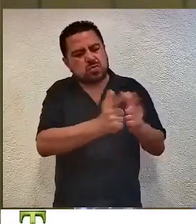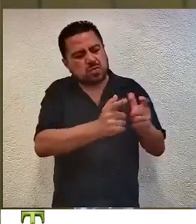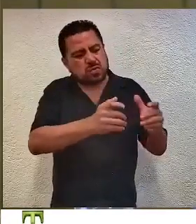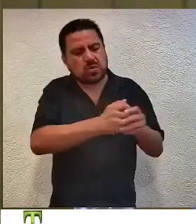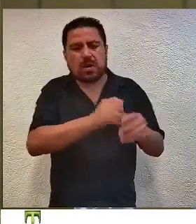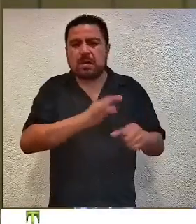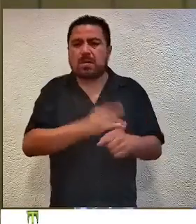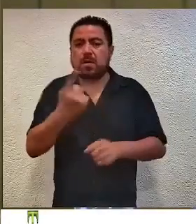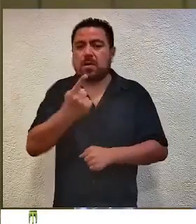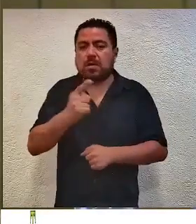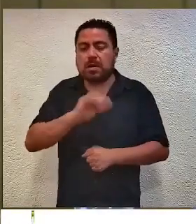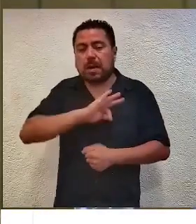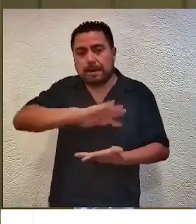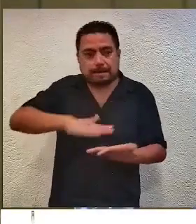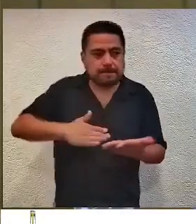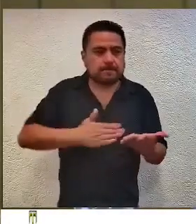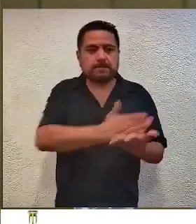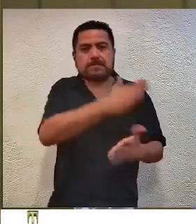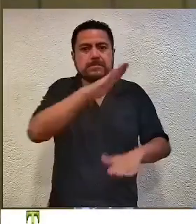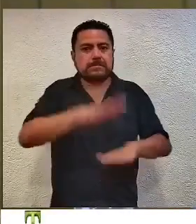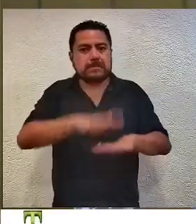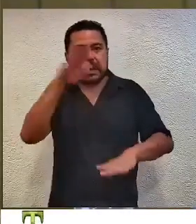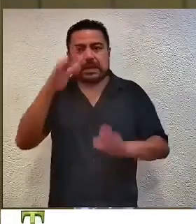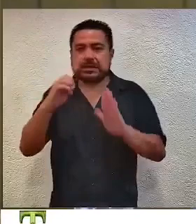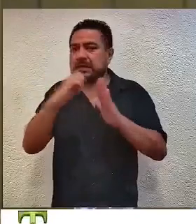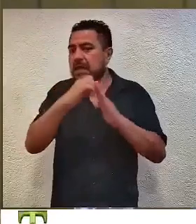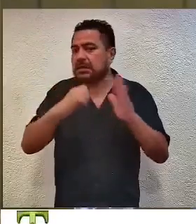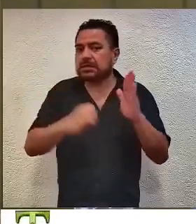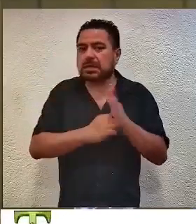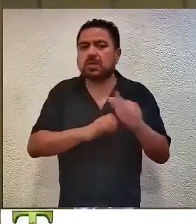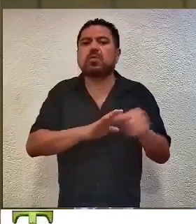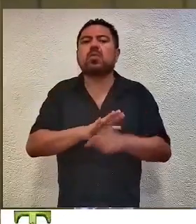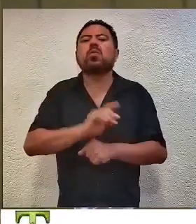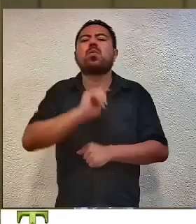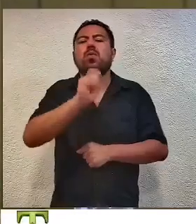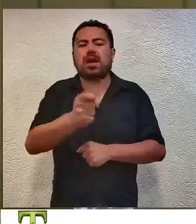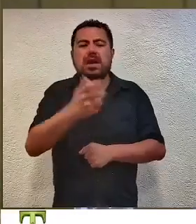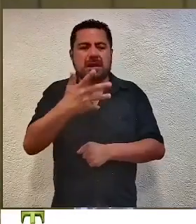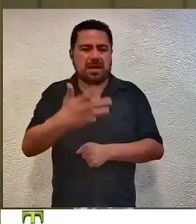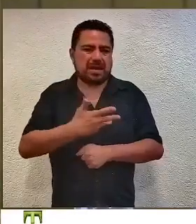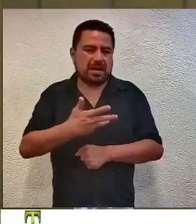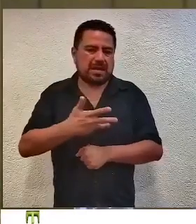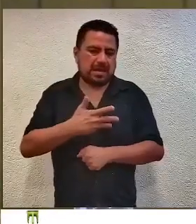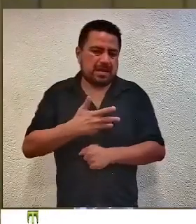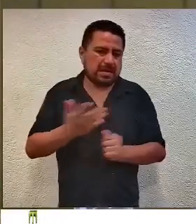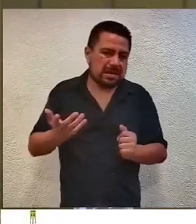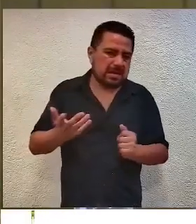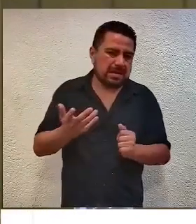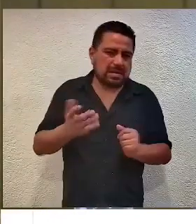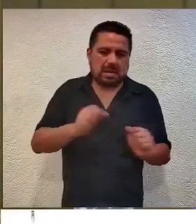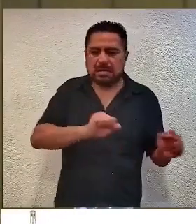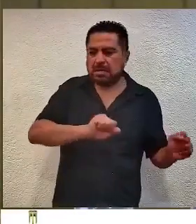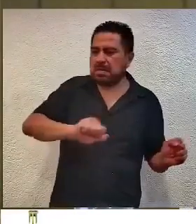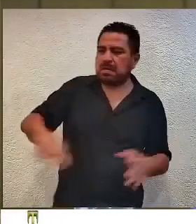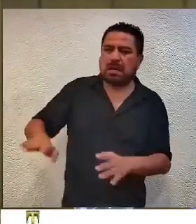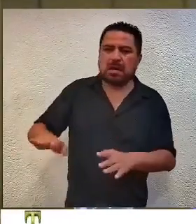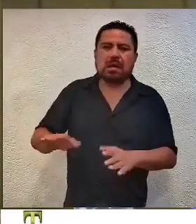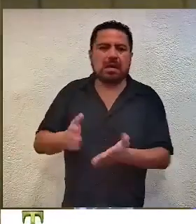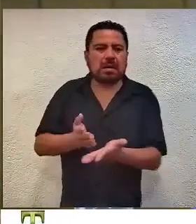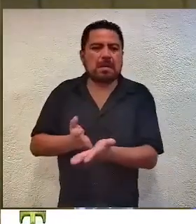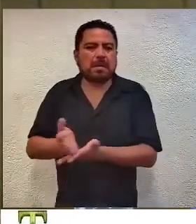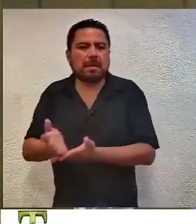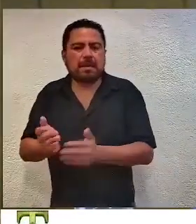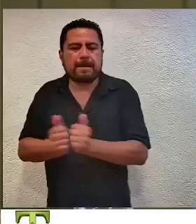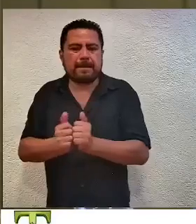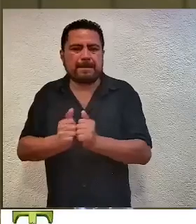por haberse transgredido los estatutos a los que están sujetos al dejar de conducirse bajo